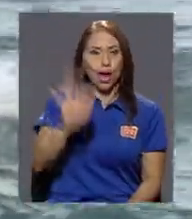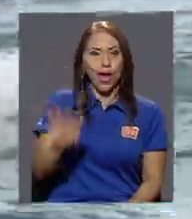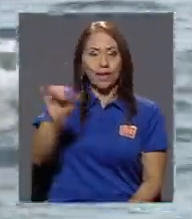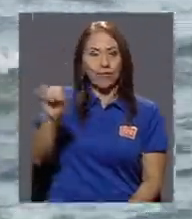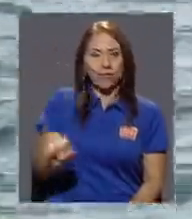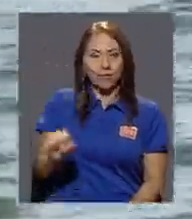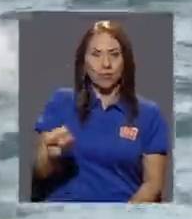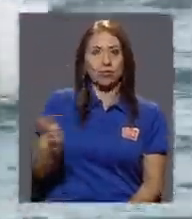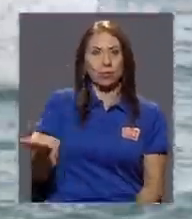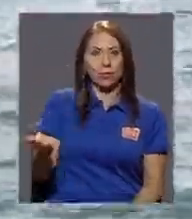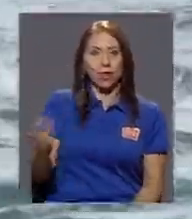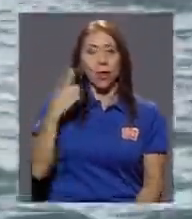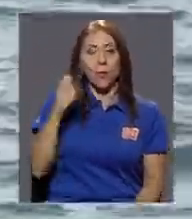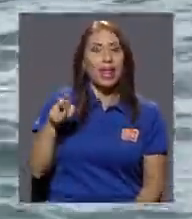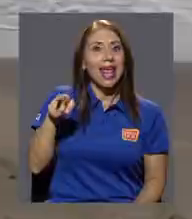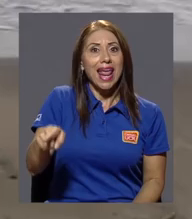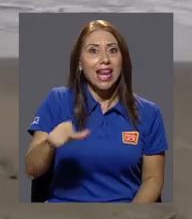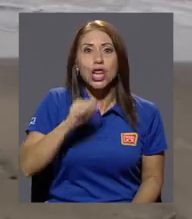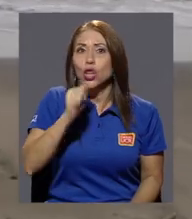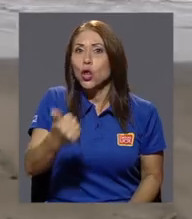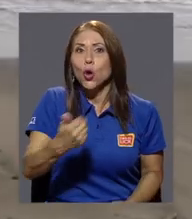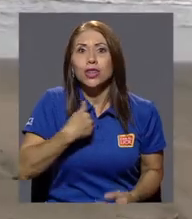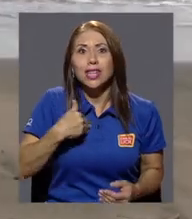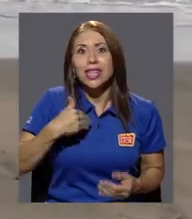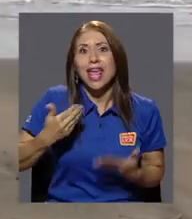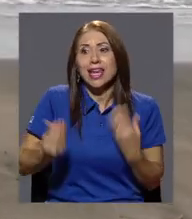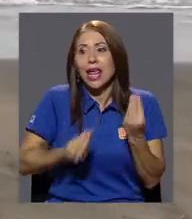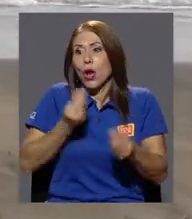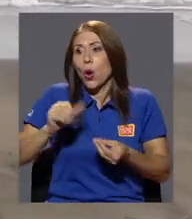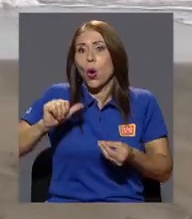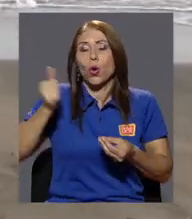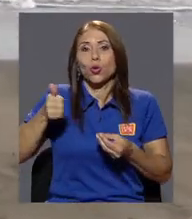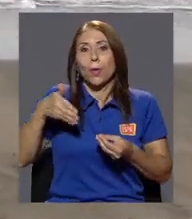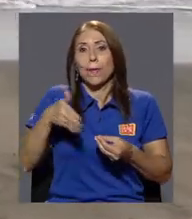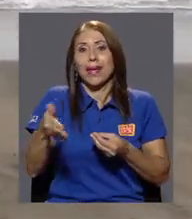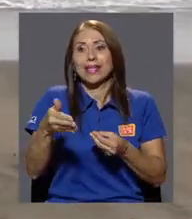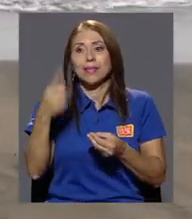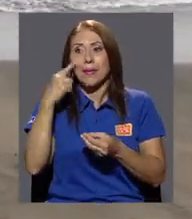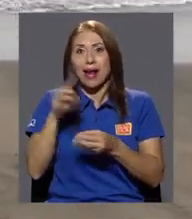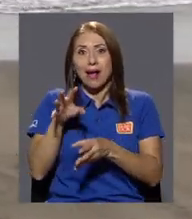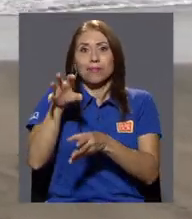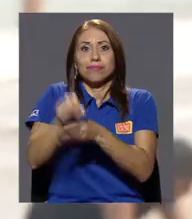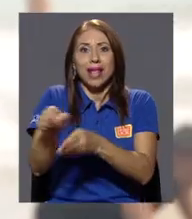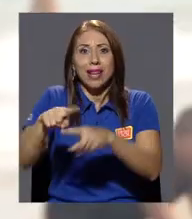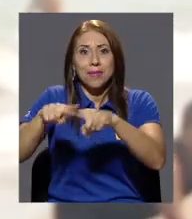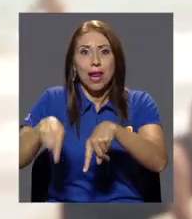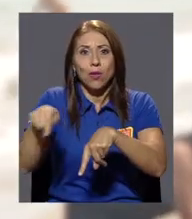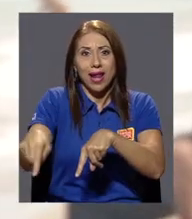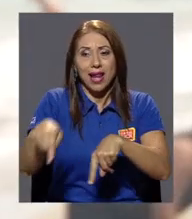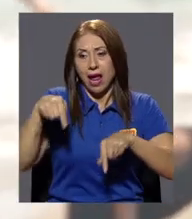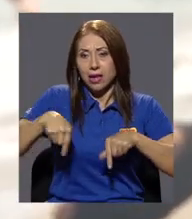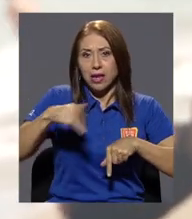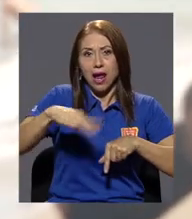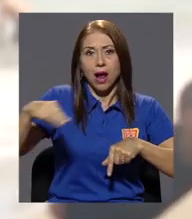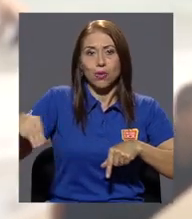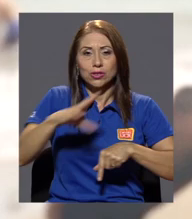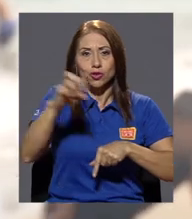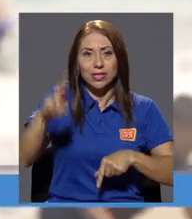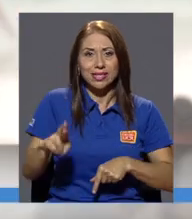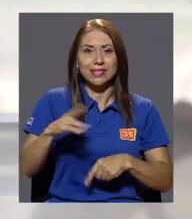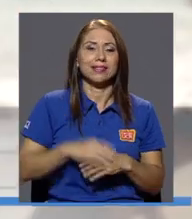país, debido a que no tiene depredadores naturales en las aguas costarricenses. La universidad ha